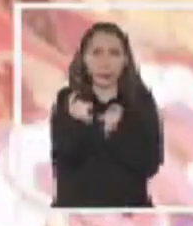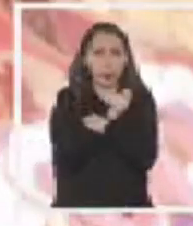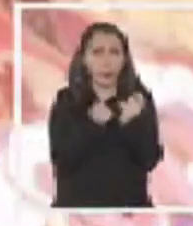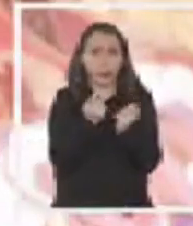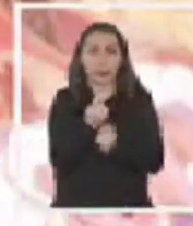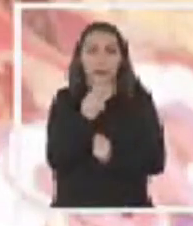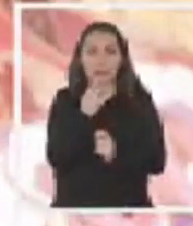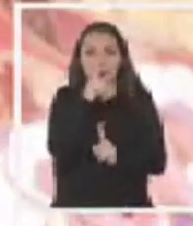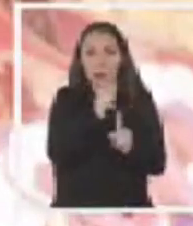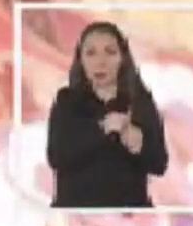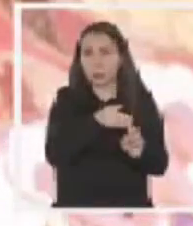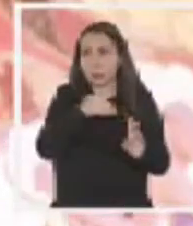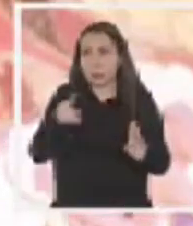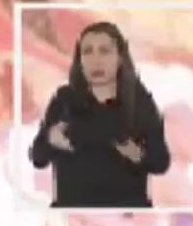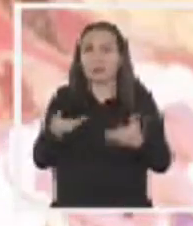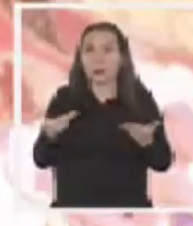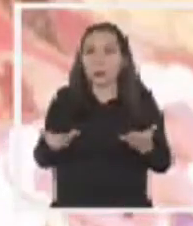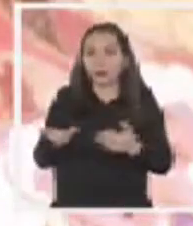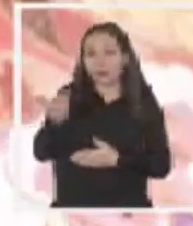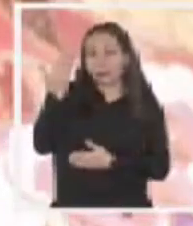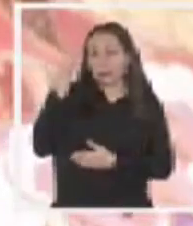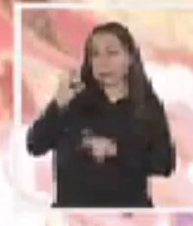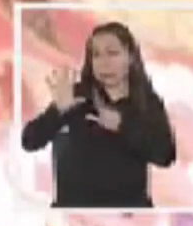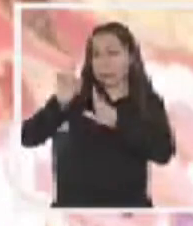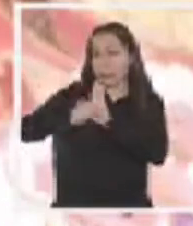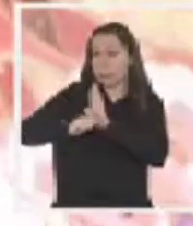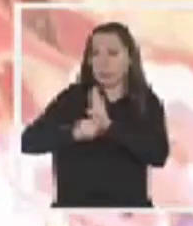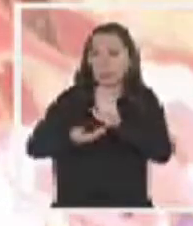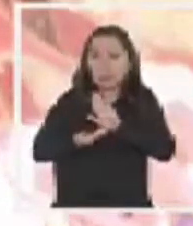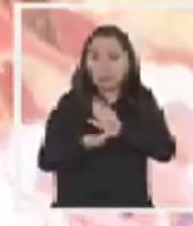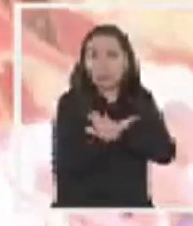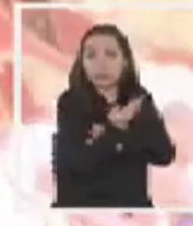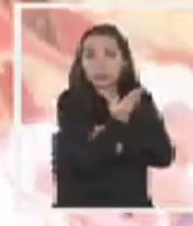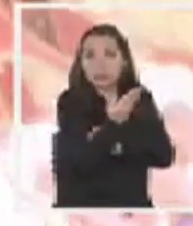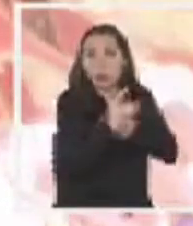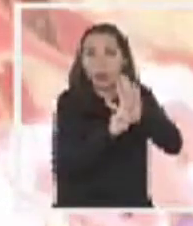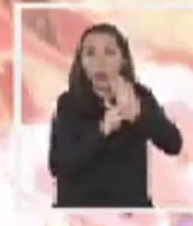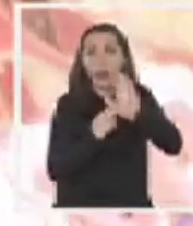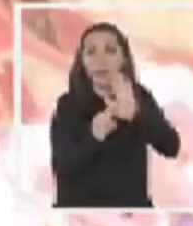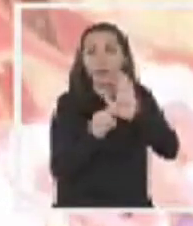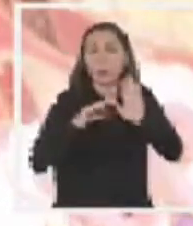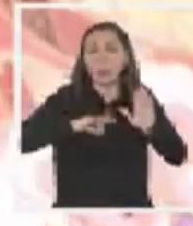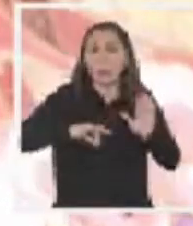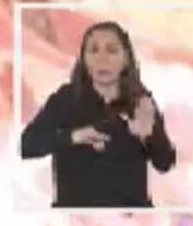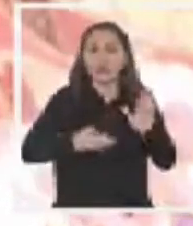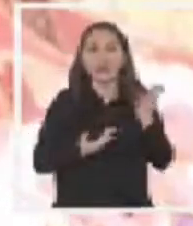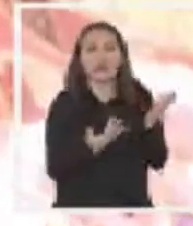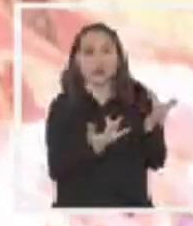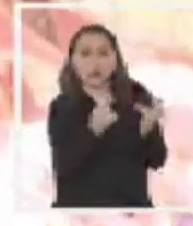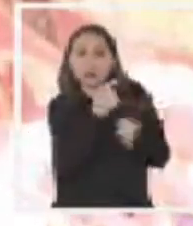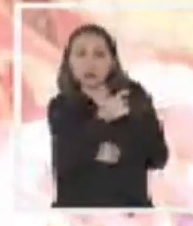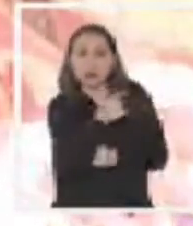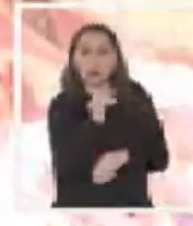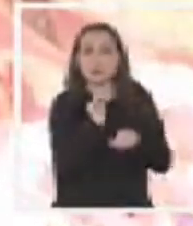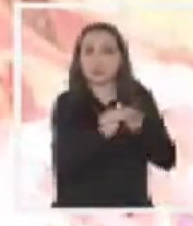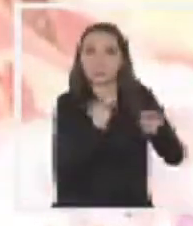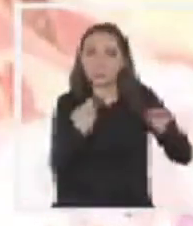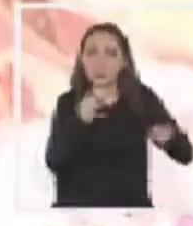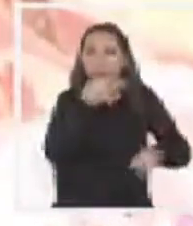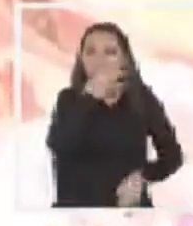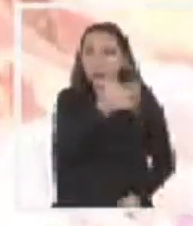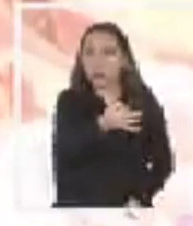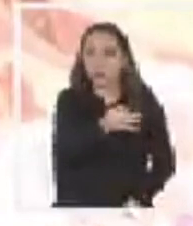por eso presentamos hace siete meses hace siete meses una reforma de pensiones y hacemos un llamado